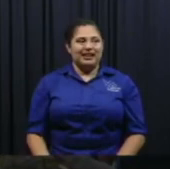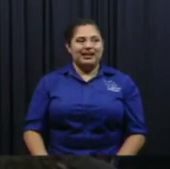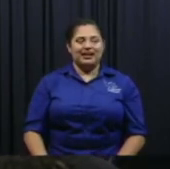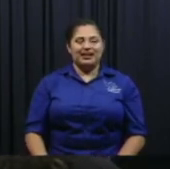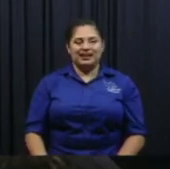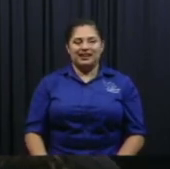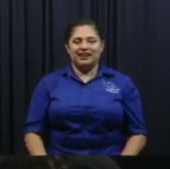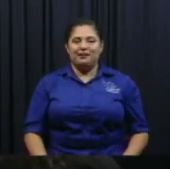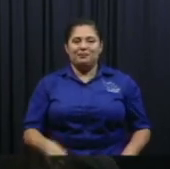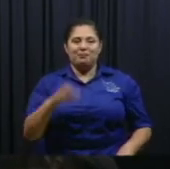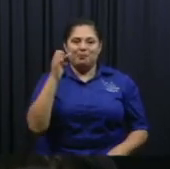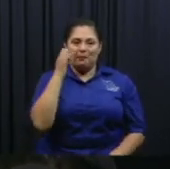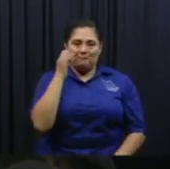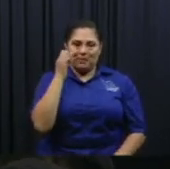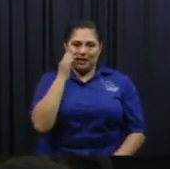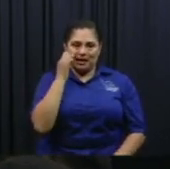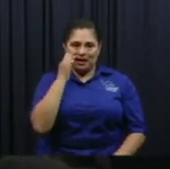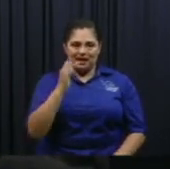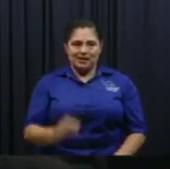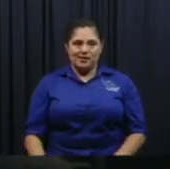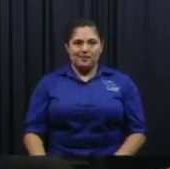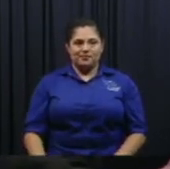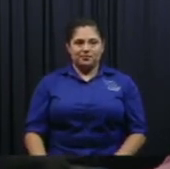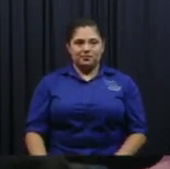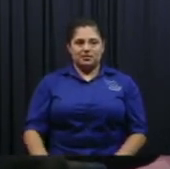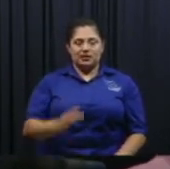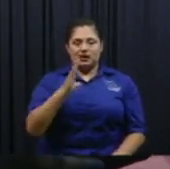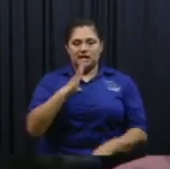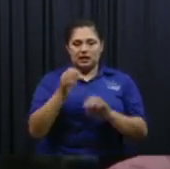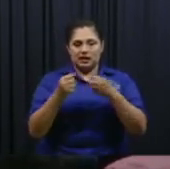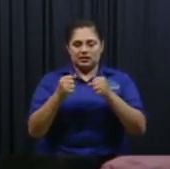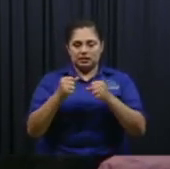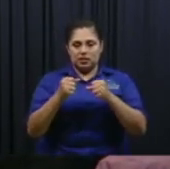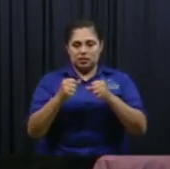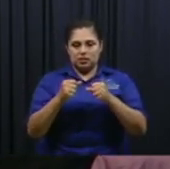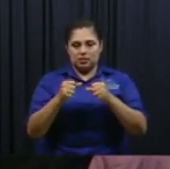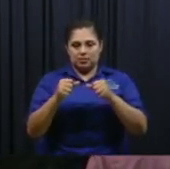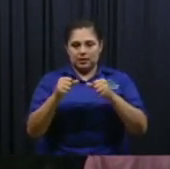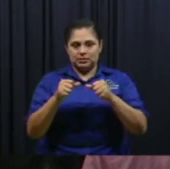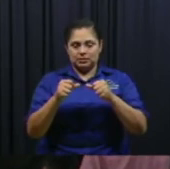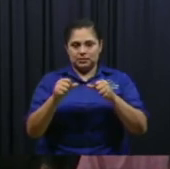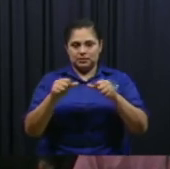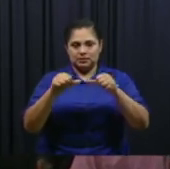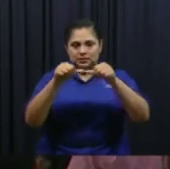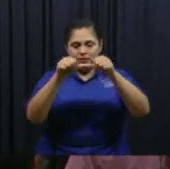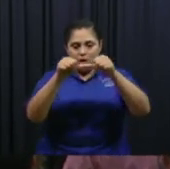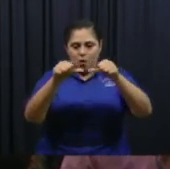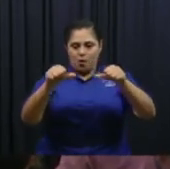senior y Junior lo tuvieron que hacer una operación de corazón abierto